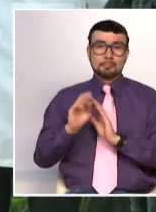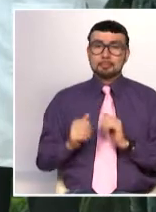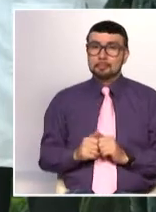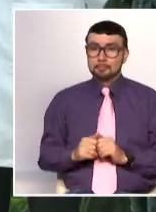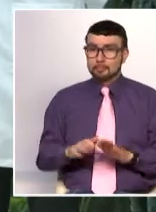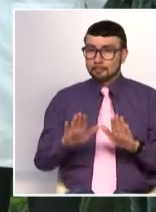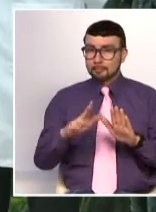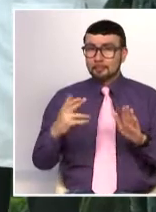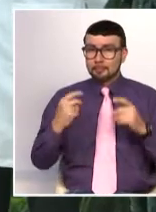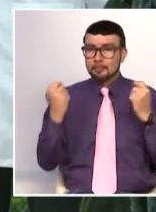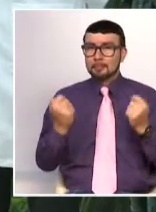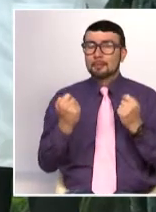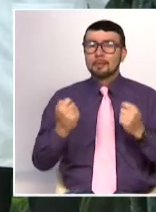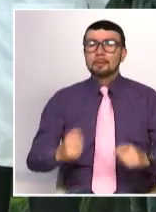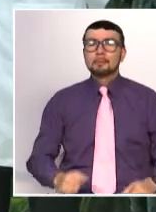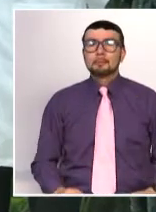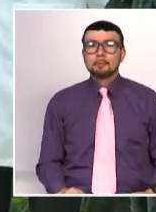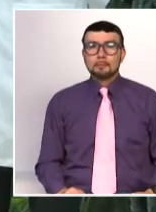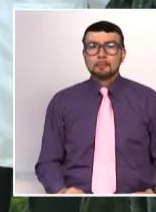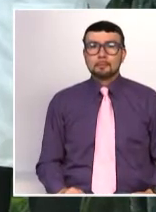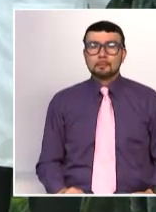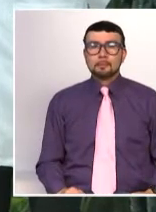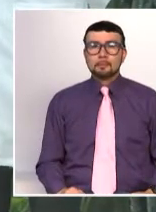vamos a este corte comerciales